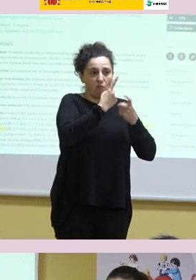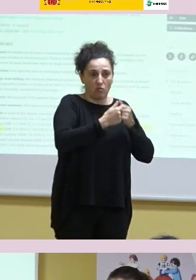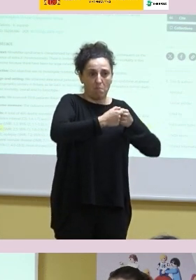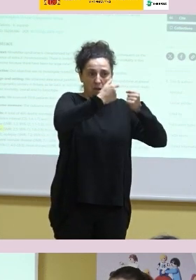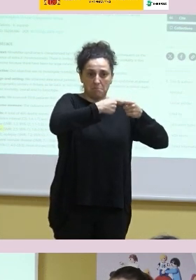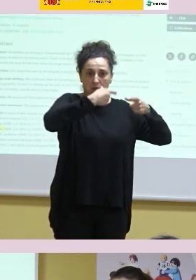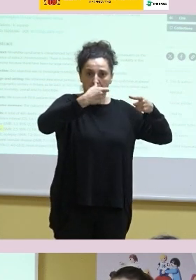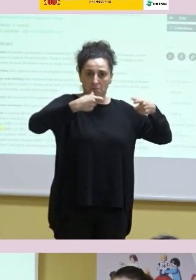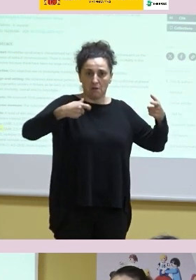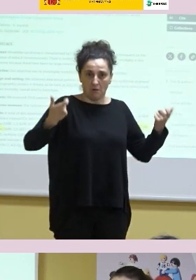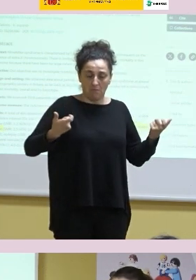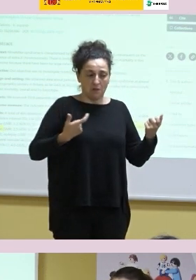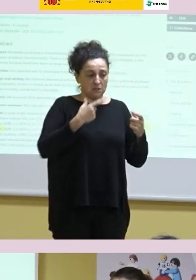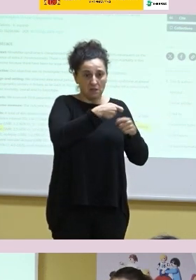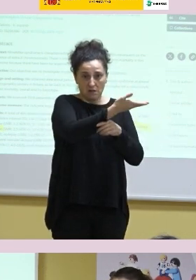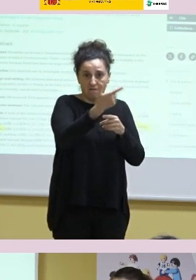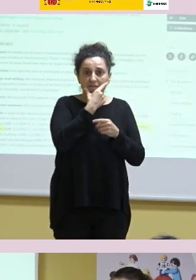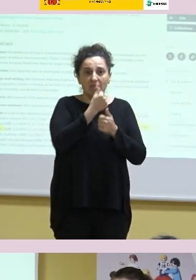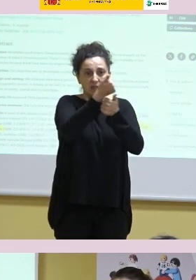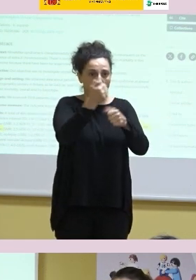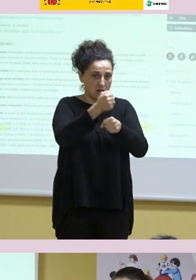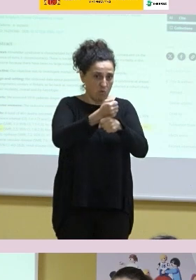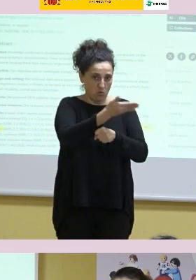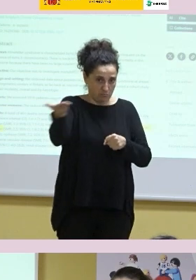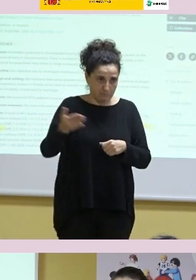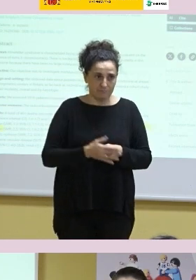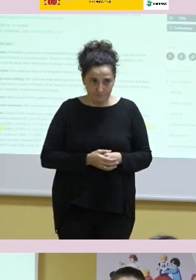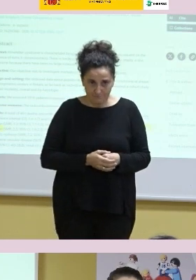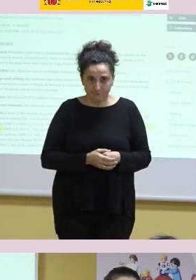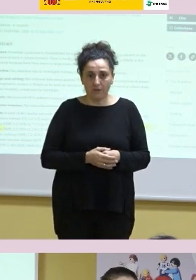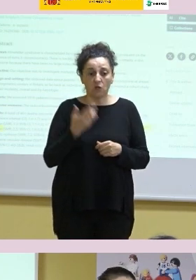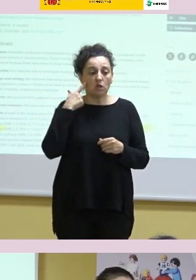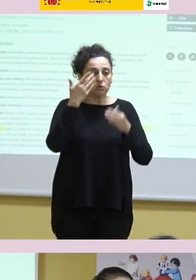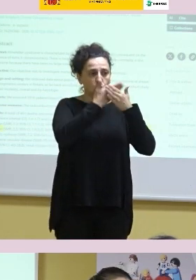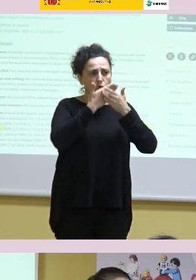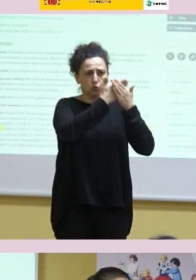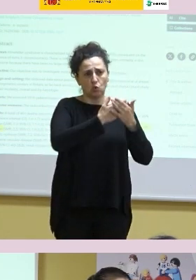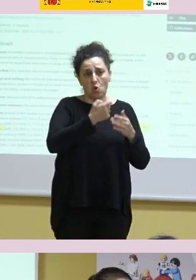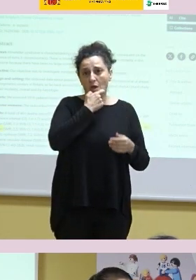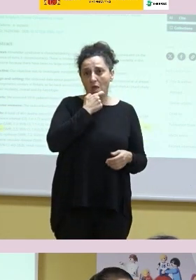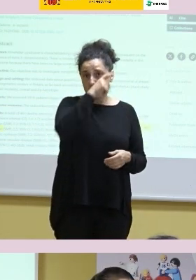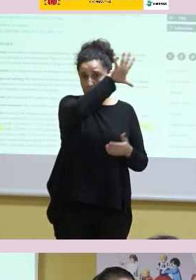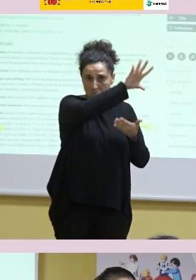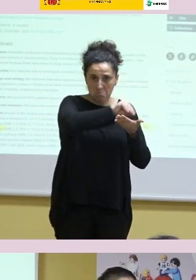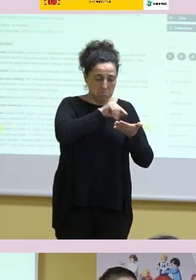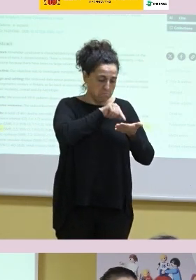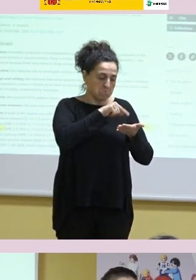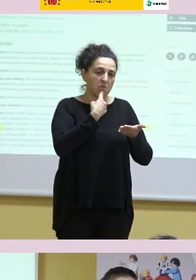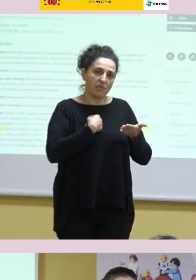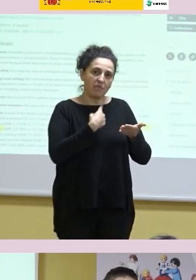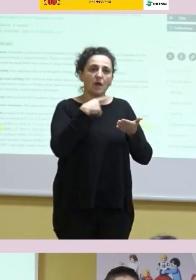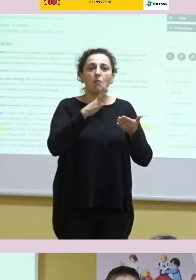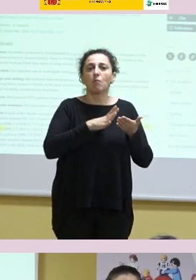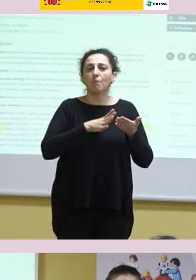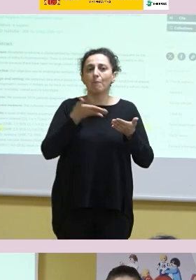información y ponérnoslo cada vez más fácil. Sí que veo este estudio de Gran Bretaña en el que nos indican cuáles son las